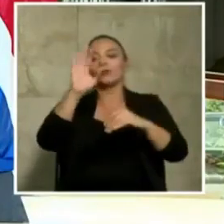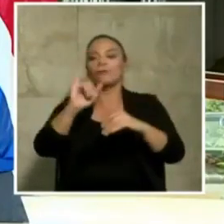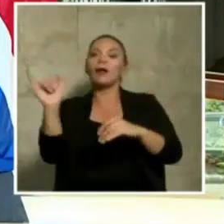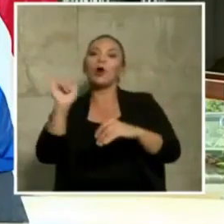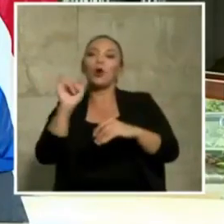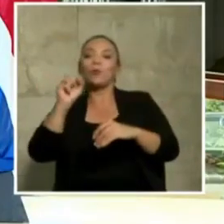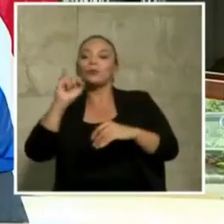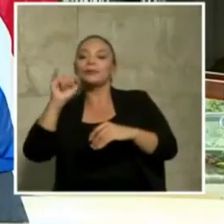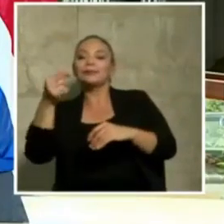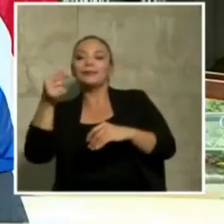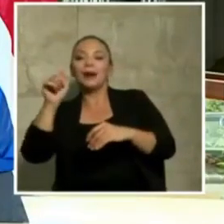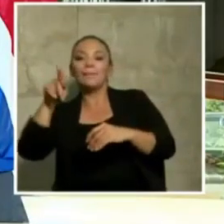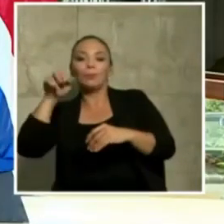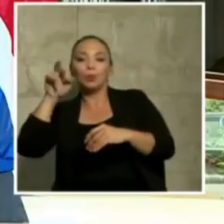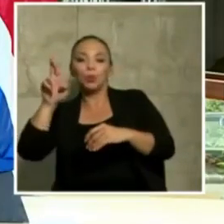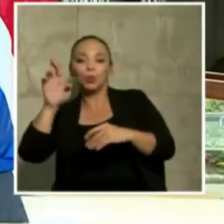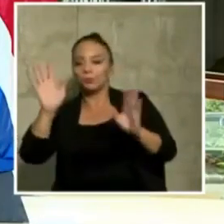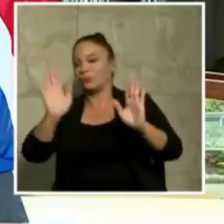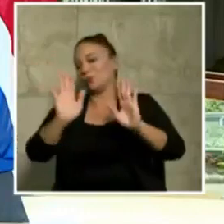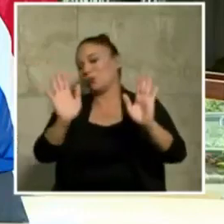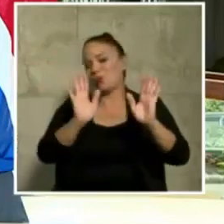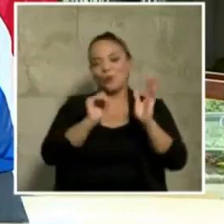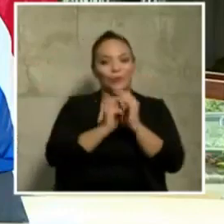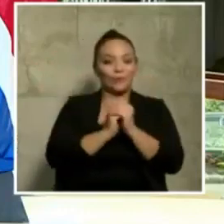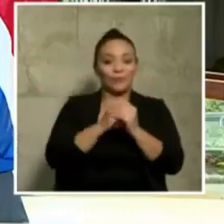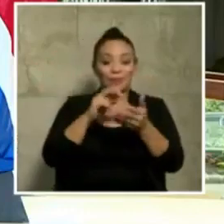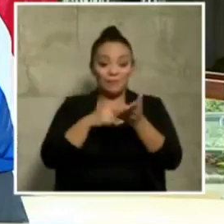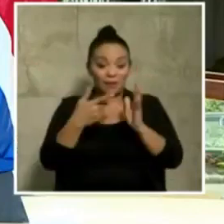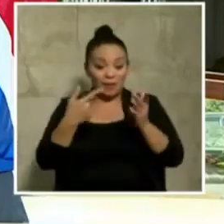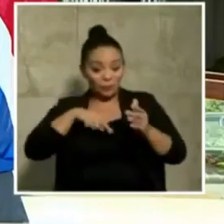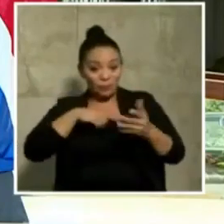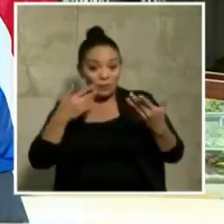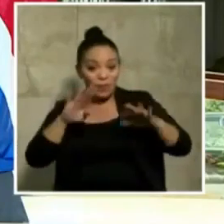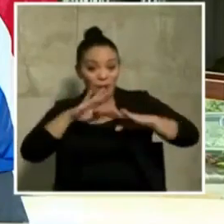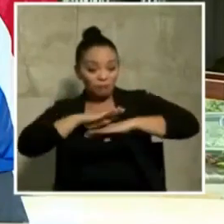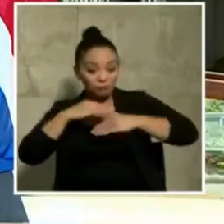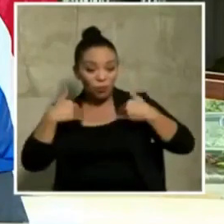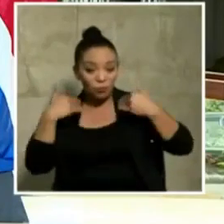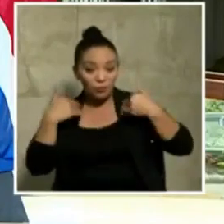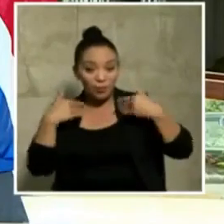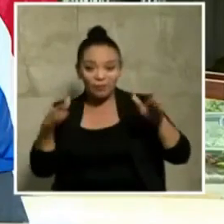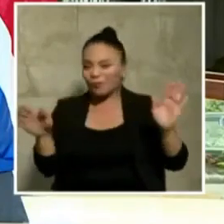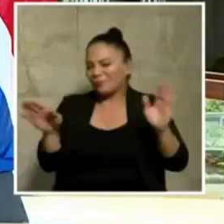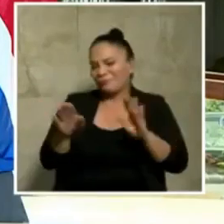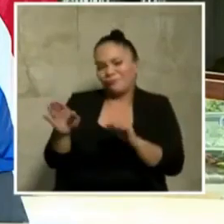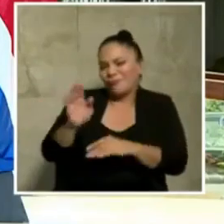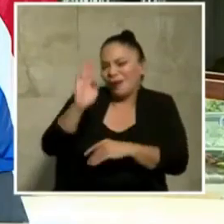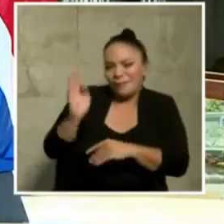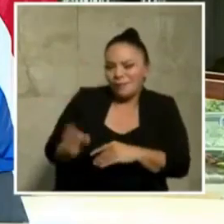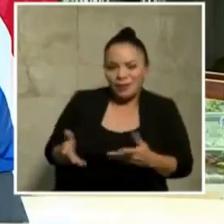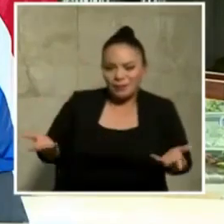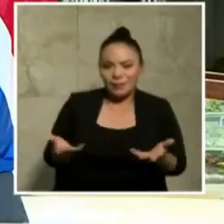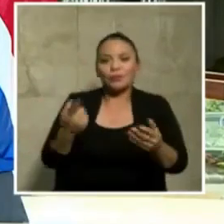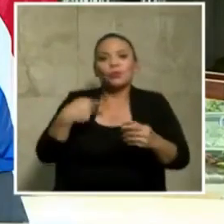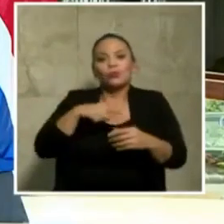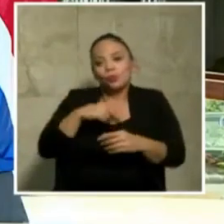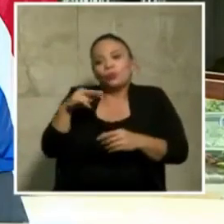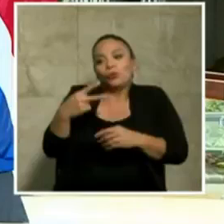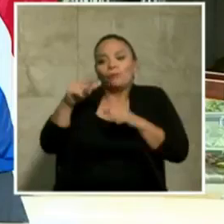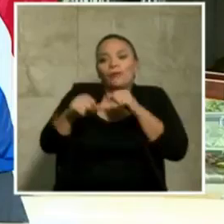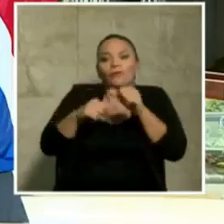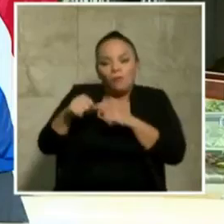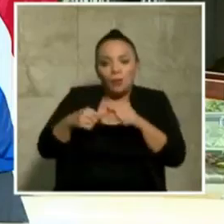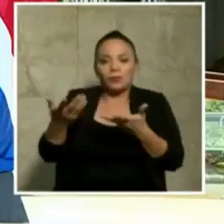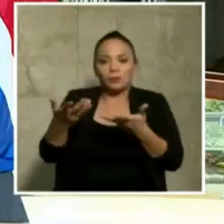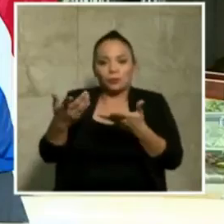No. ¿Significa que ya estamos contentos? Jamás. Significa que estamos redoblando esfuerzos, pero moviéndonos